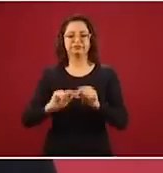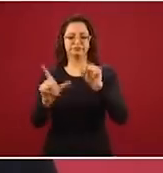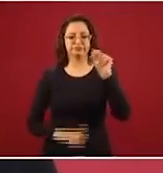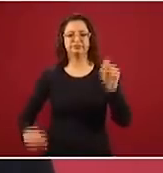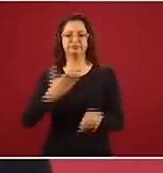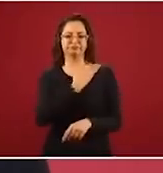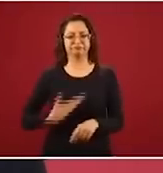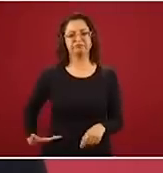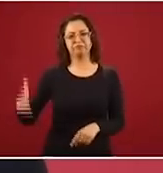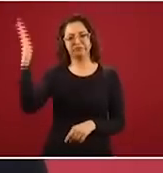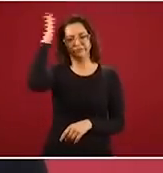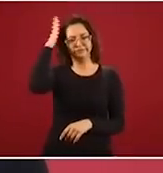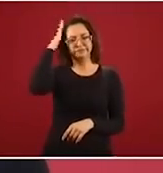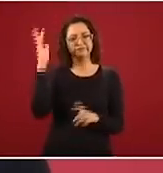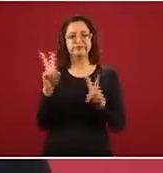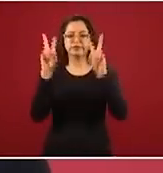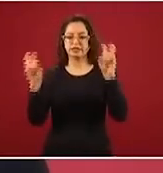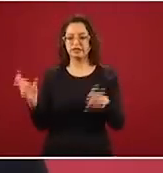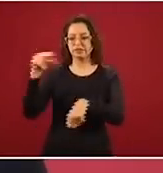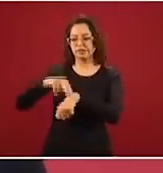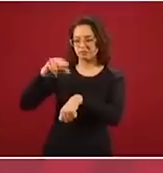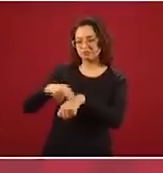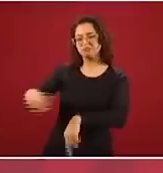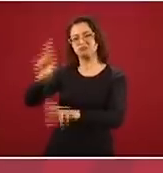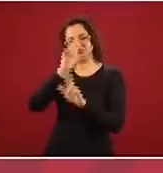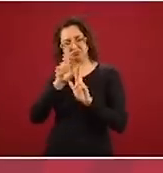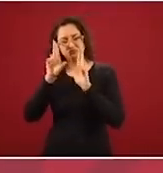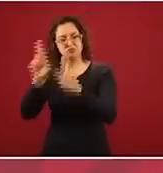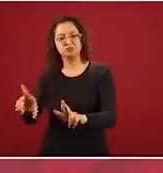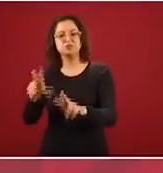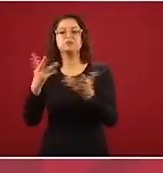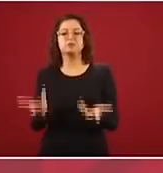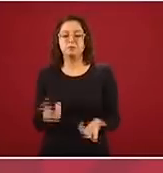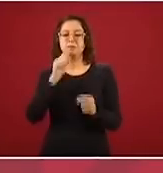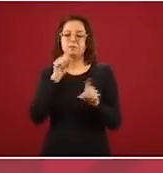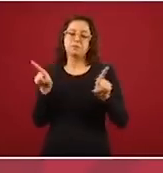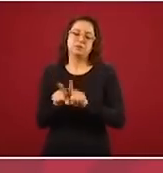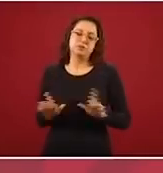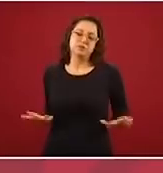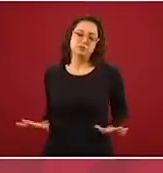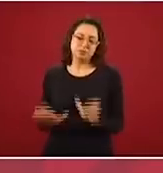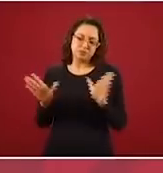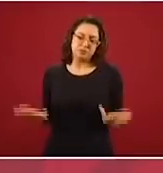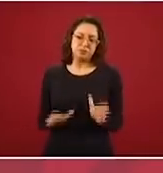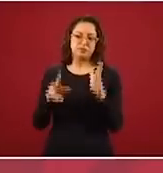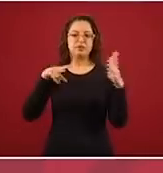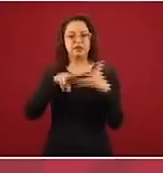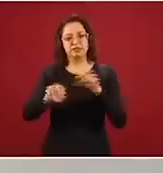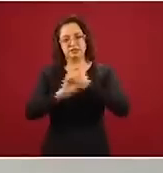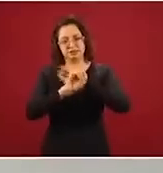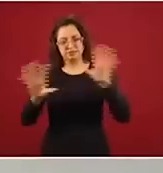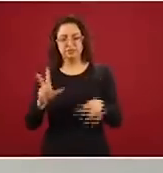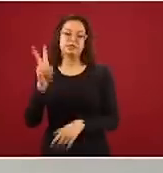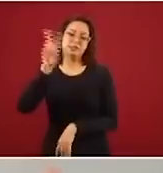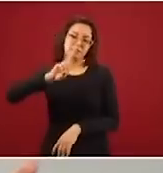presidente que respeta el ámbito técnico y que no solo respeta, sino estimula la transparencia y la